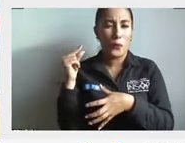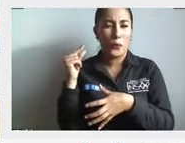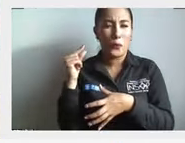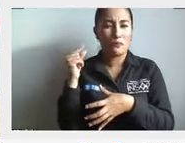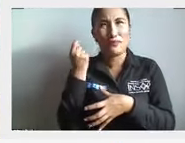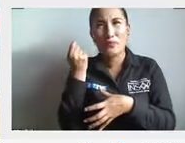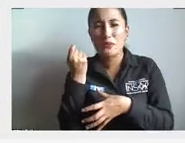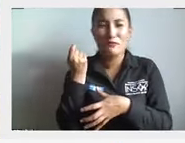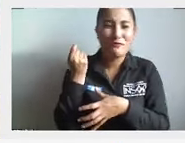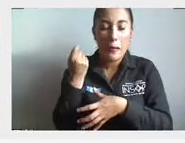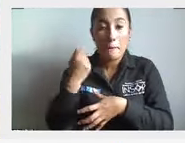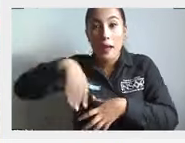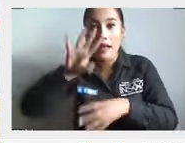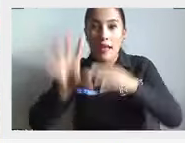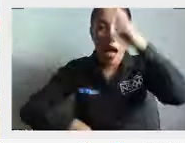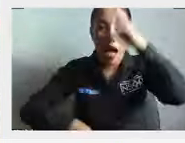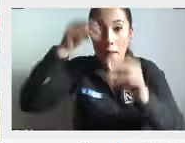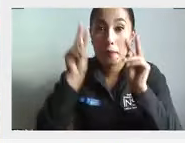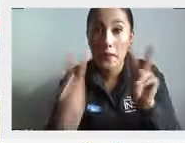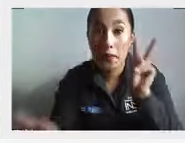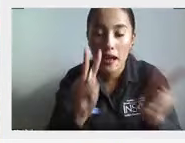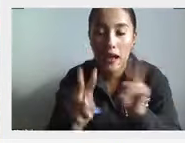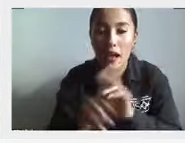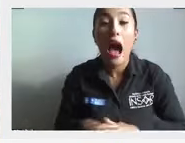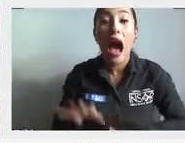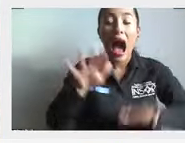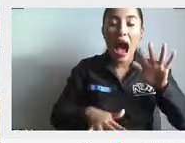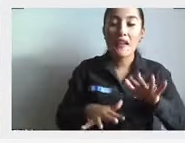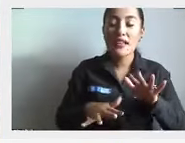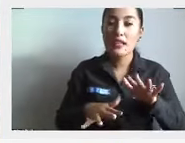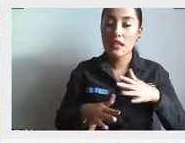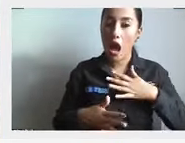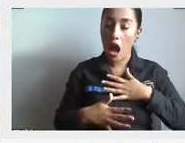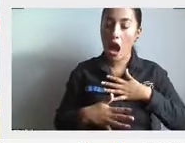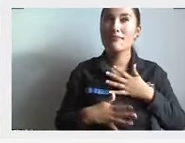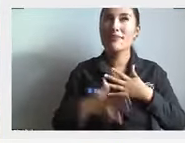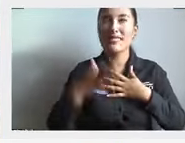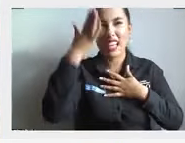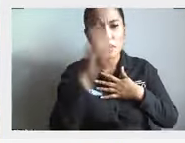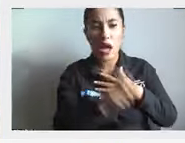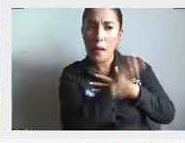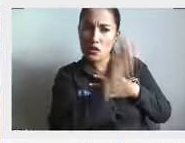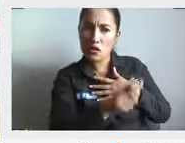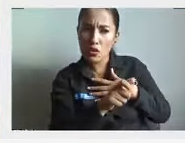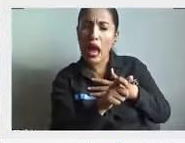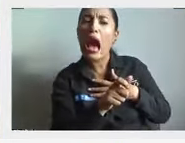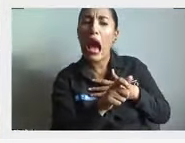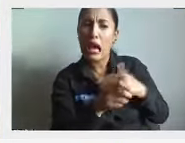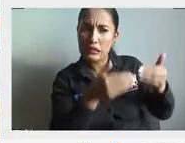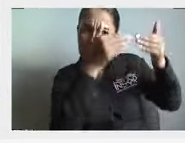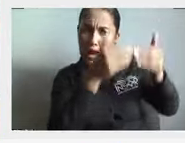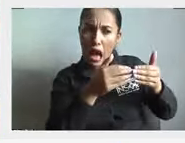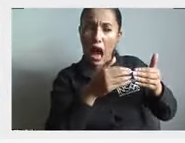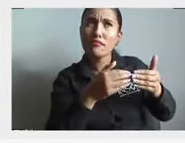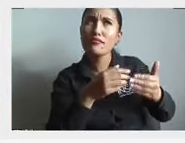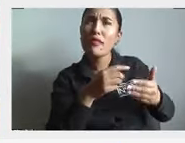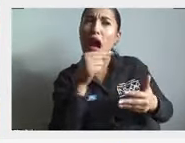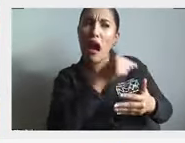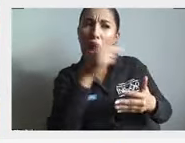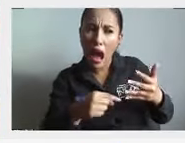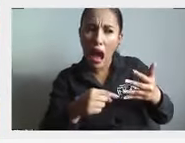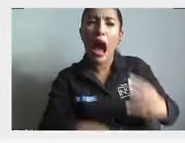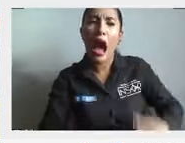solamente, a veces de hecho tenemos más claro cómo aprende una persona con discapacidad y de pronto los otros hermanitos y todos, no, pues el